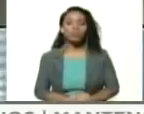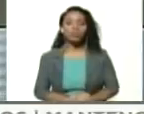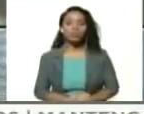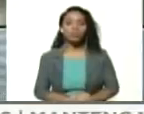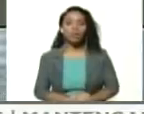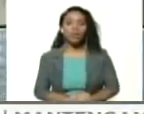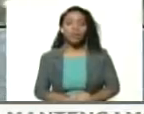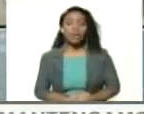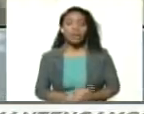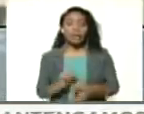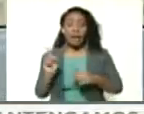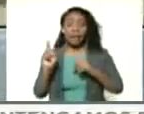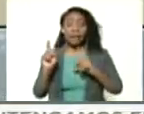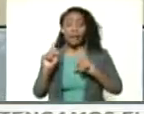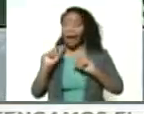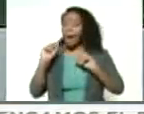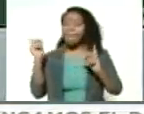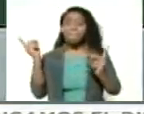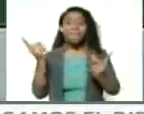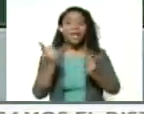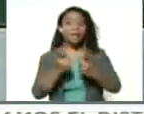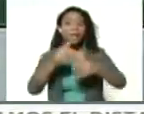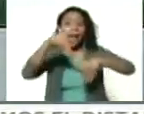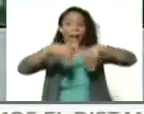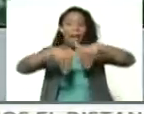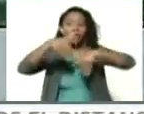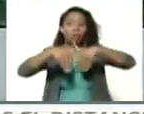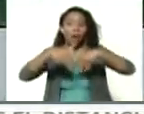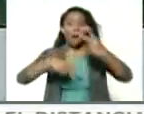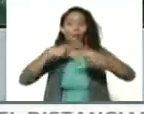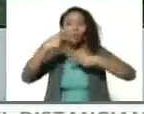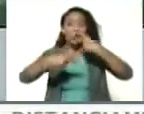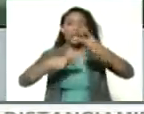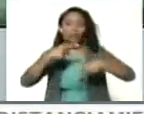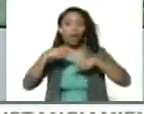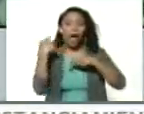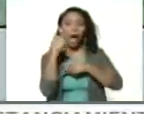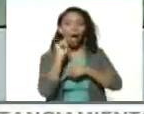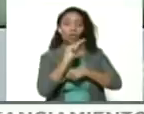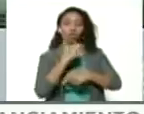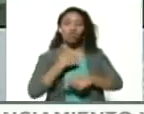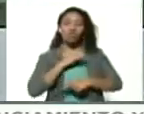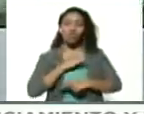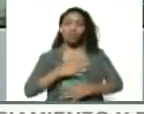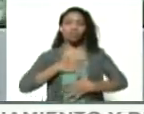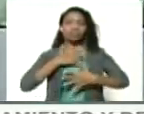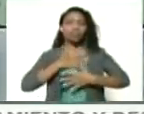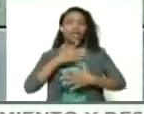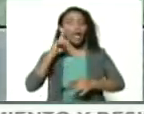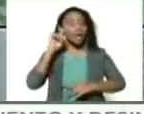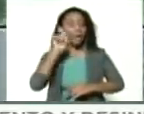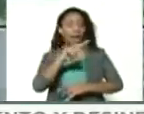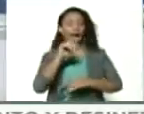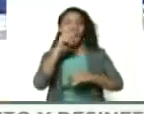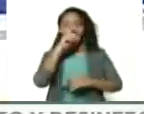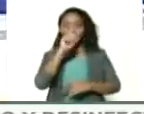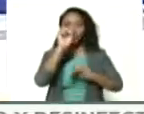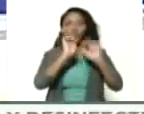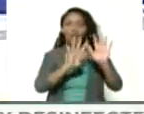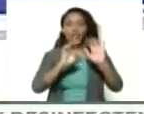el clima electoral, político, que habíamos gozado durante los años